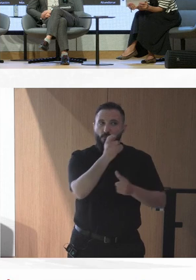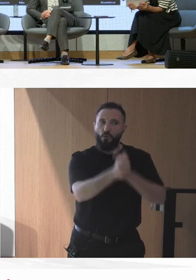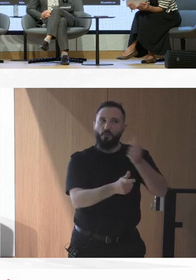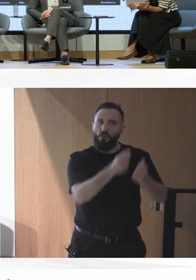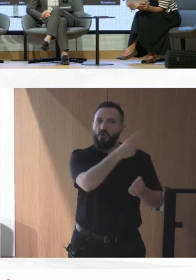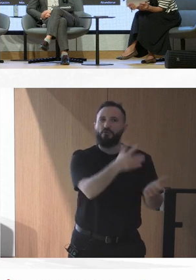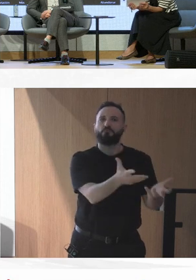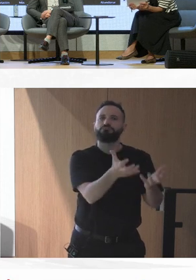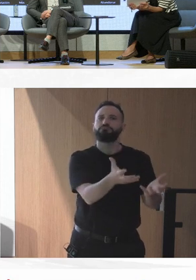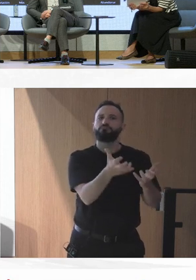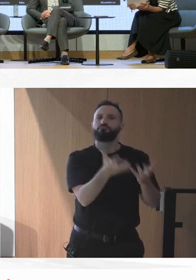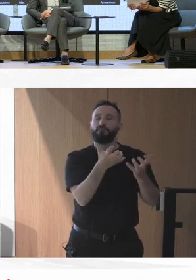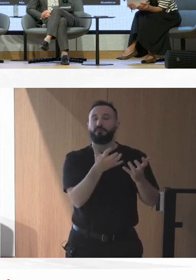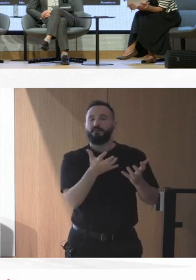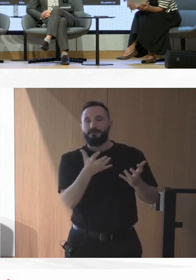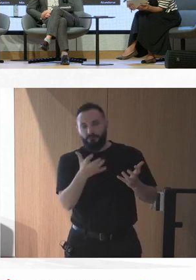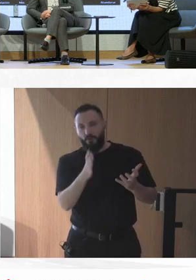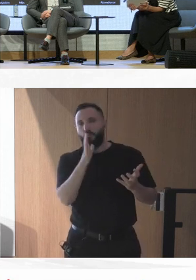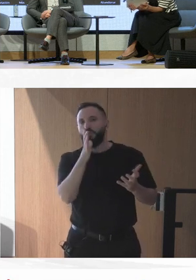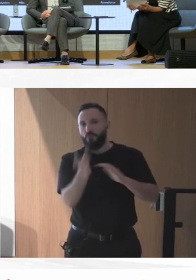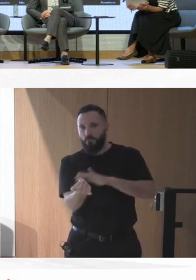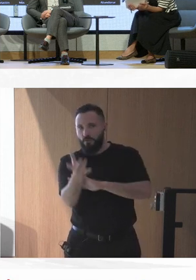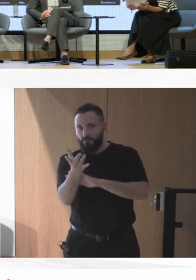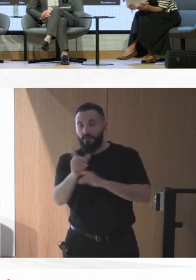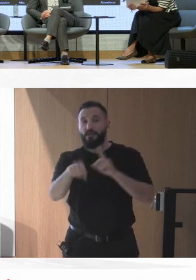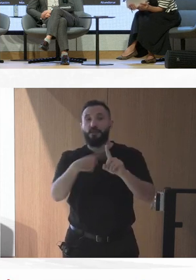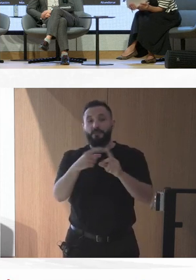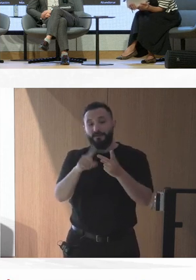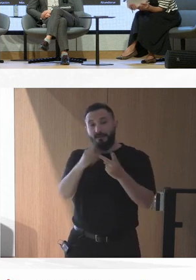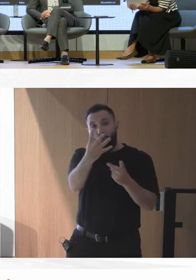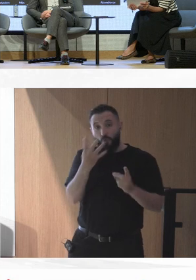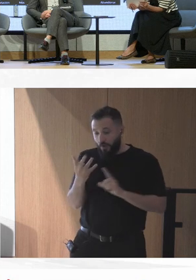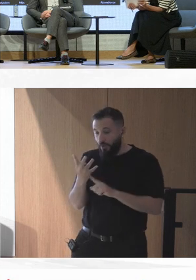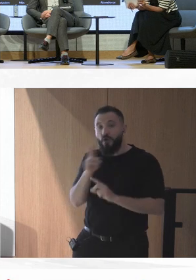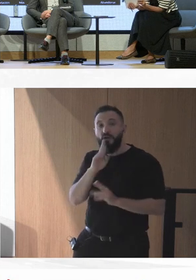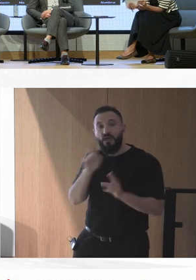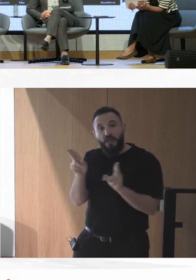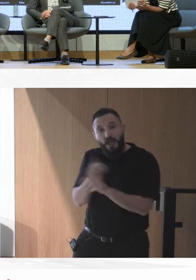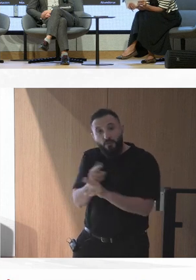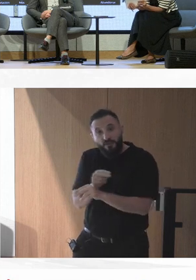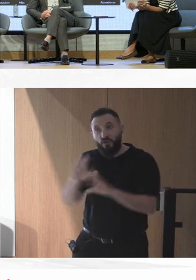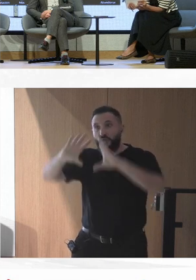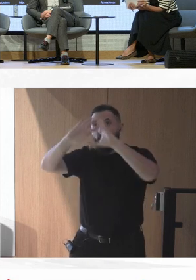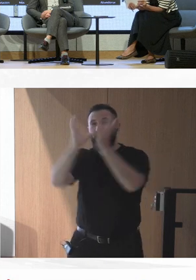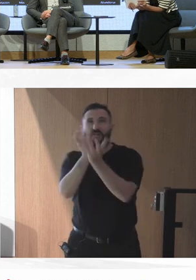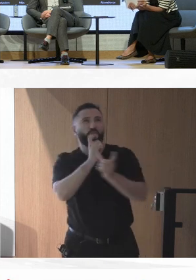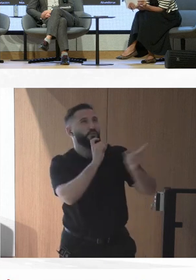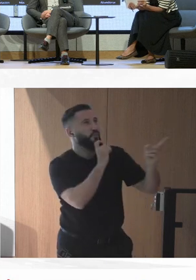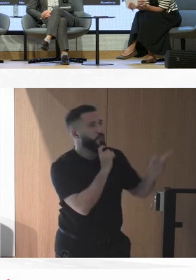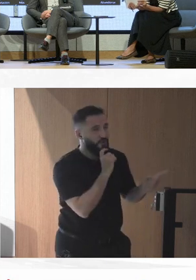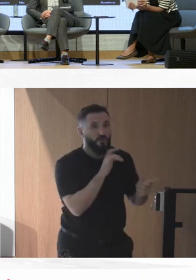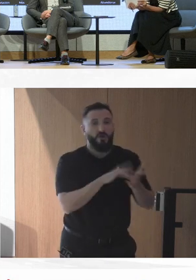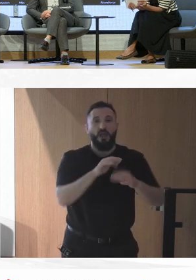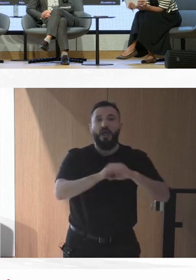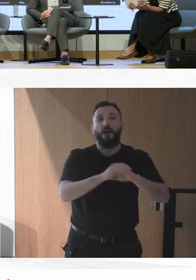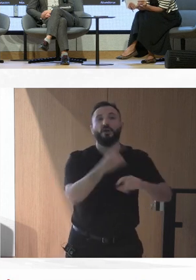suya. Otra razón por la que la abolición ha sido tan difícil en todo el mundo, como dice un amigo mío,